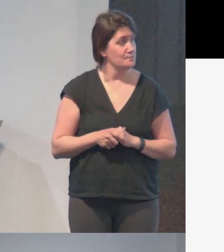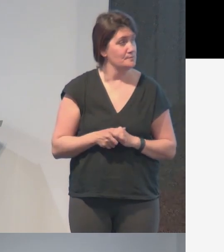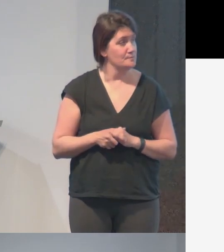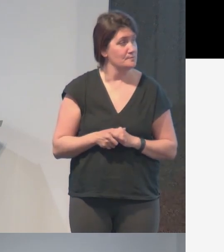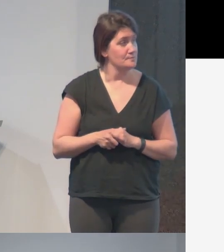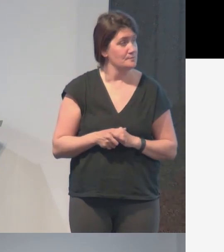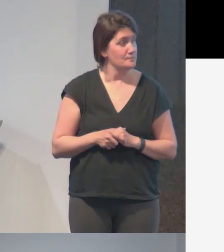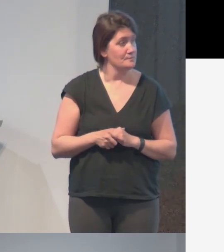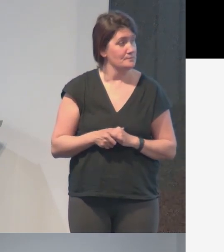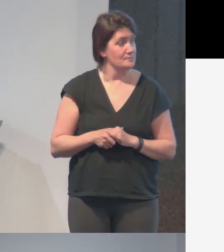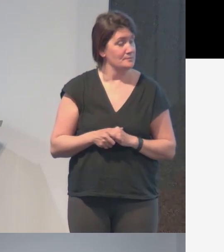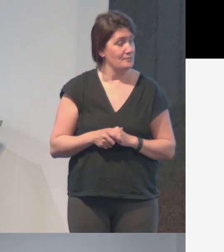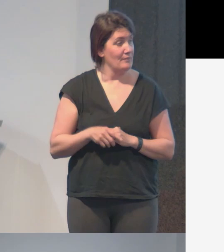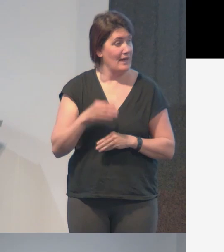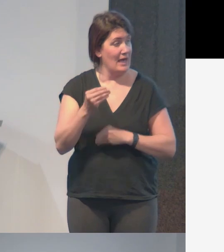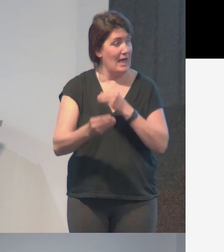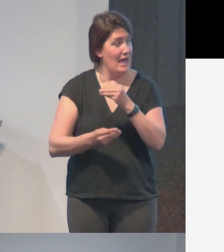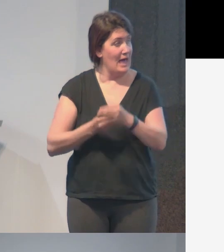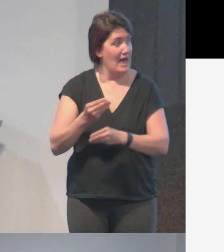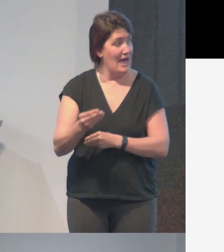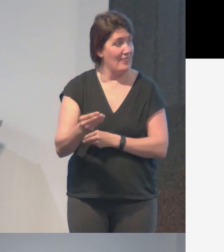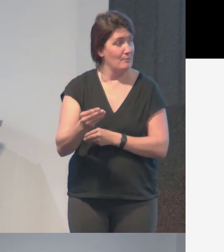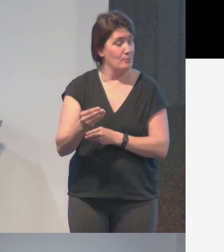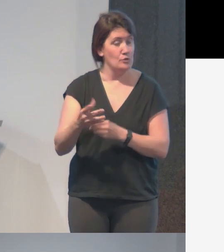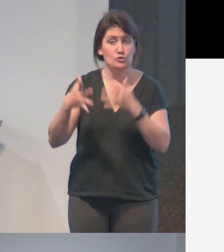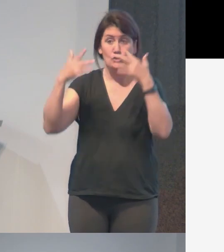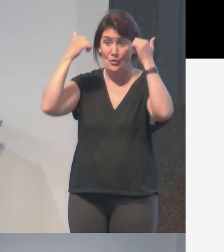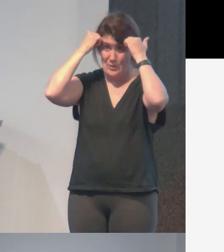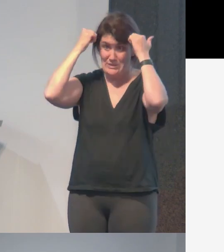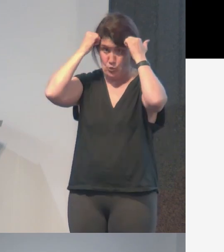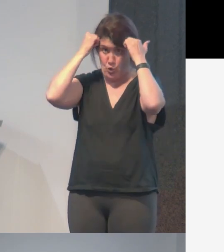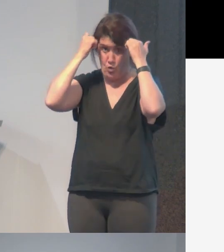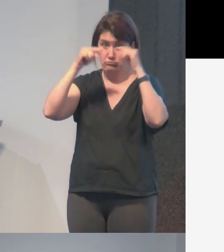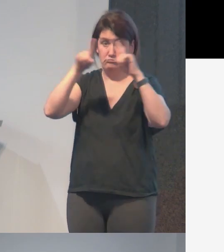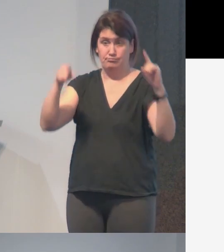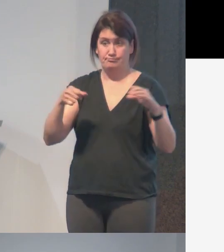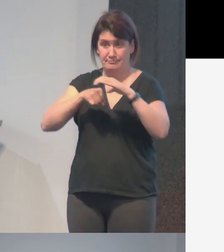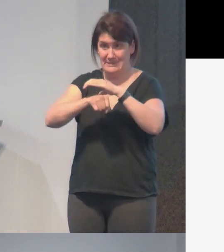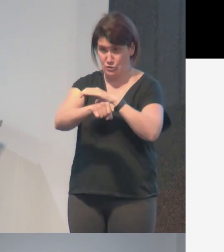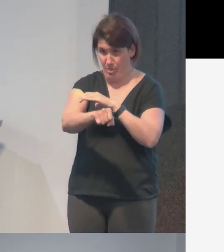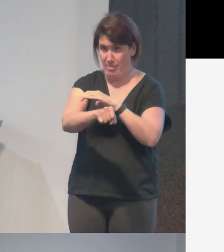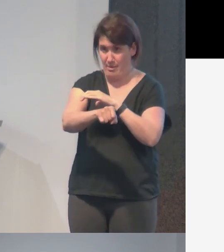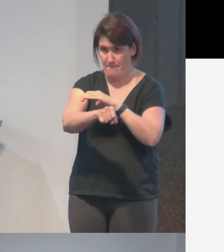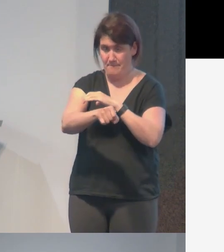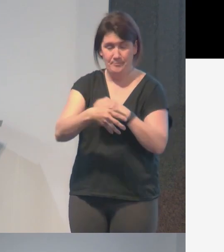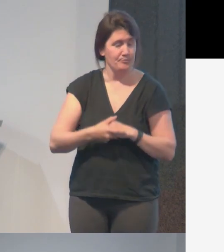lo que hacemos es un estudio de resonancia magnética.